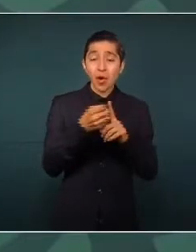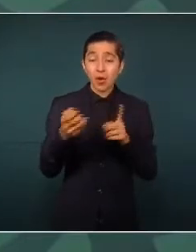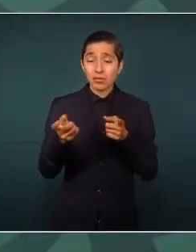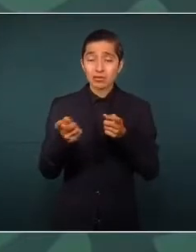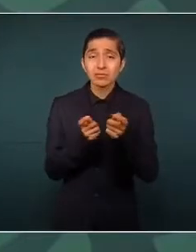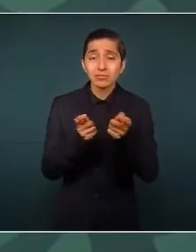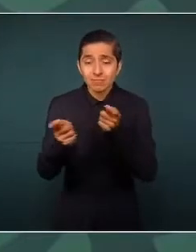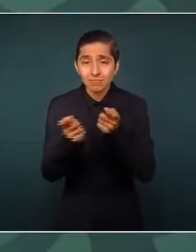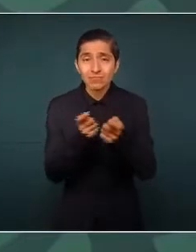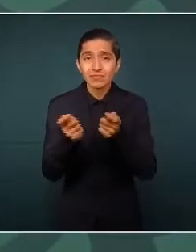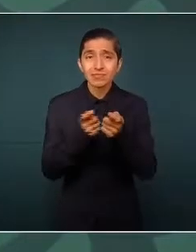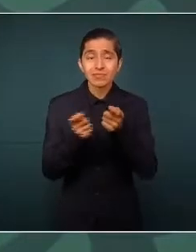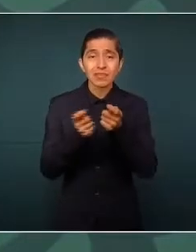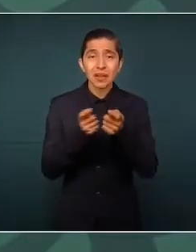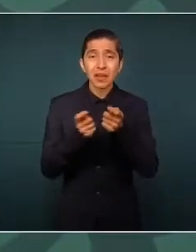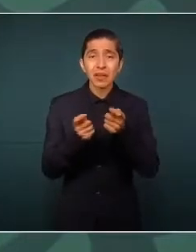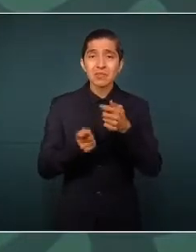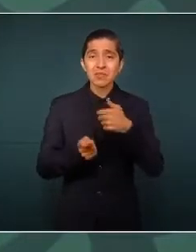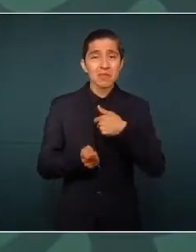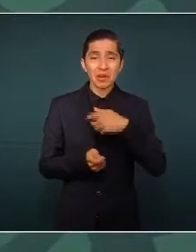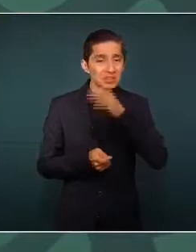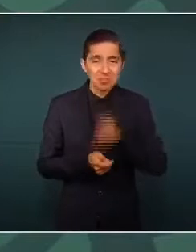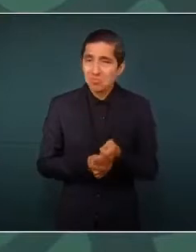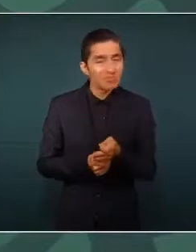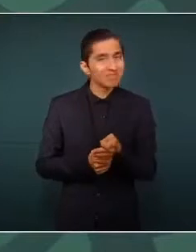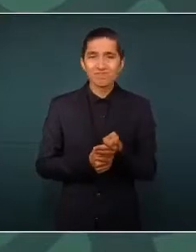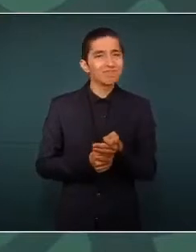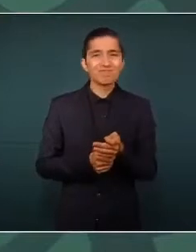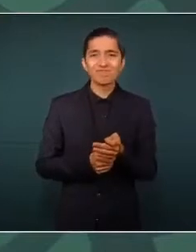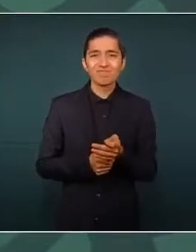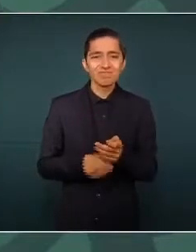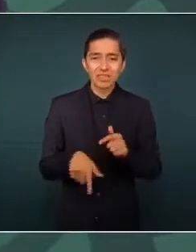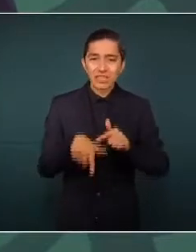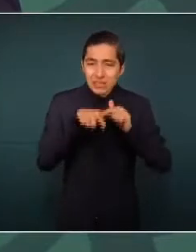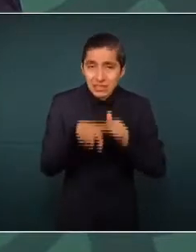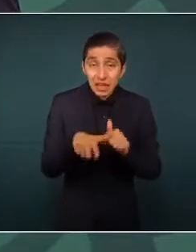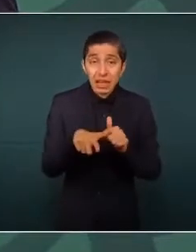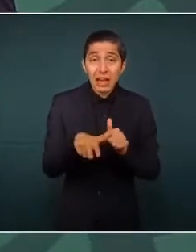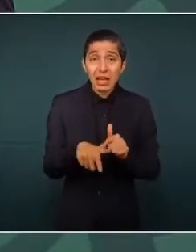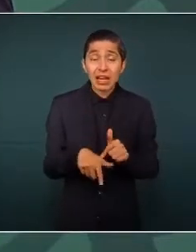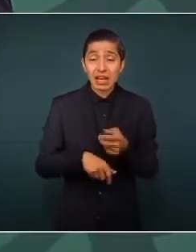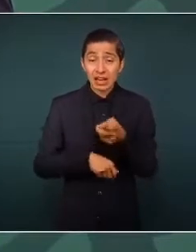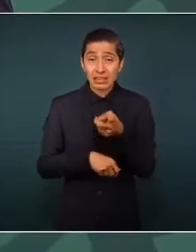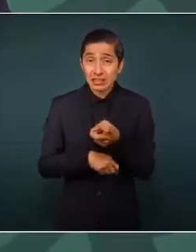porque no vamos a permitir que sigan haciéndose